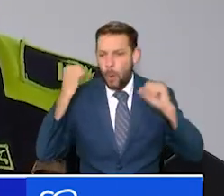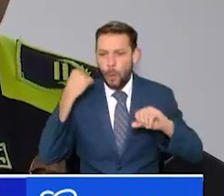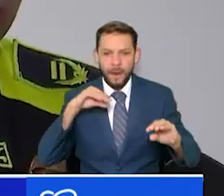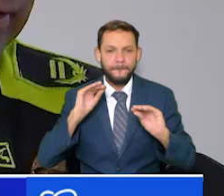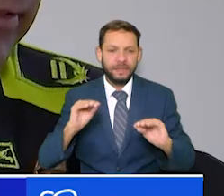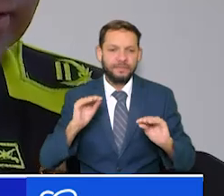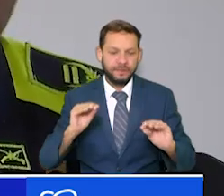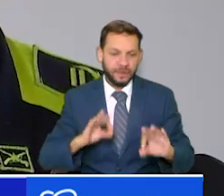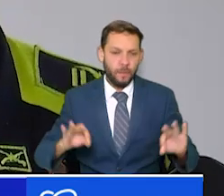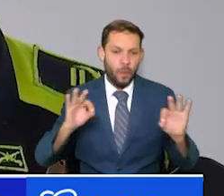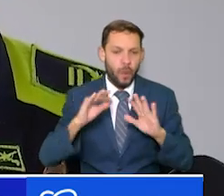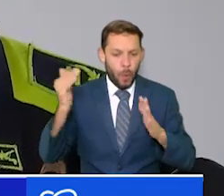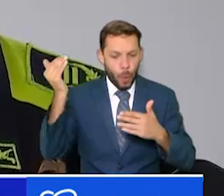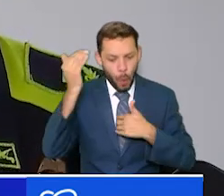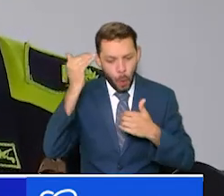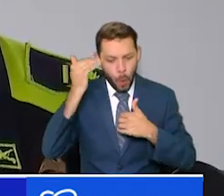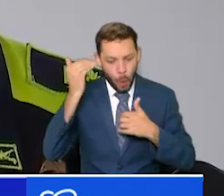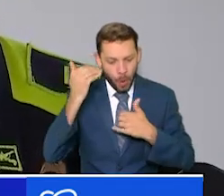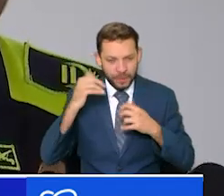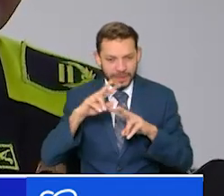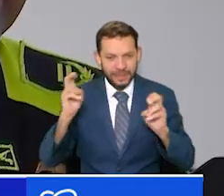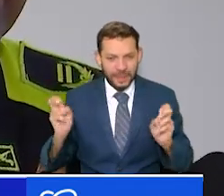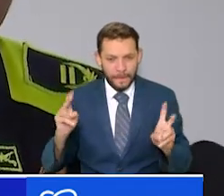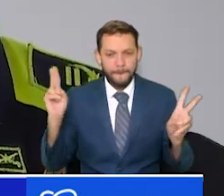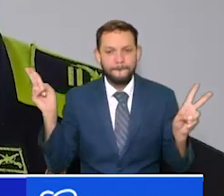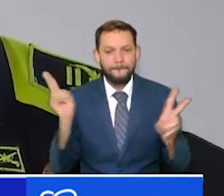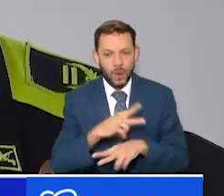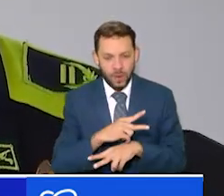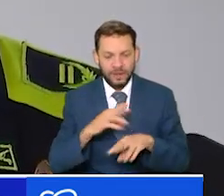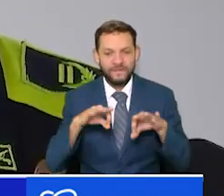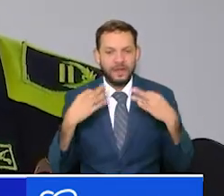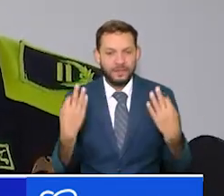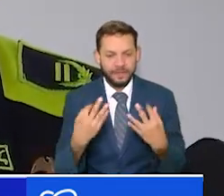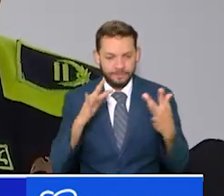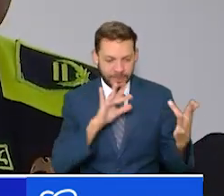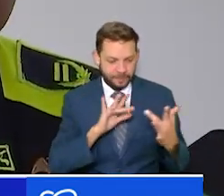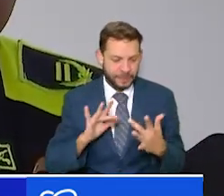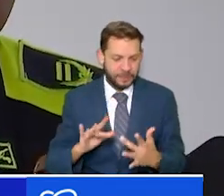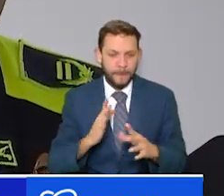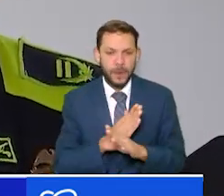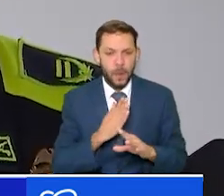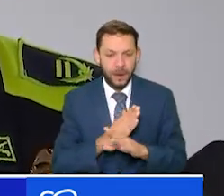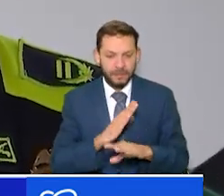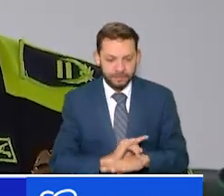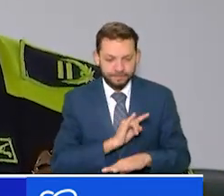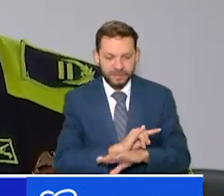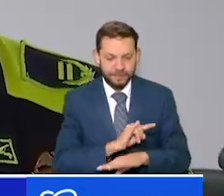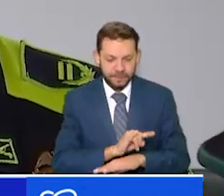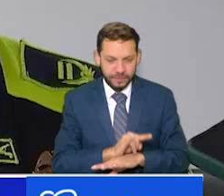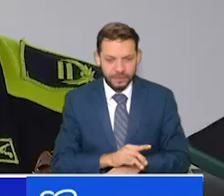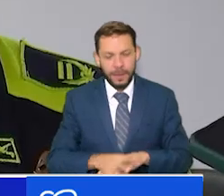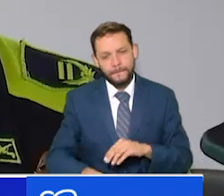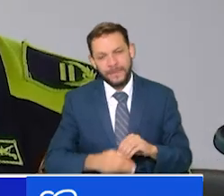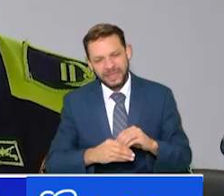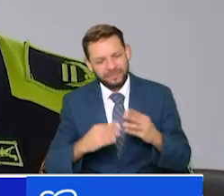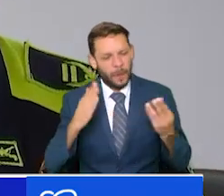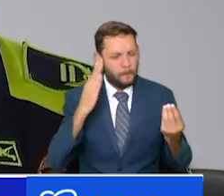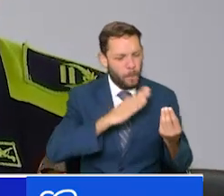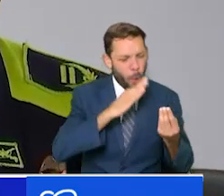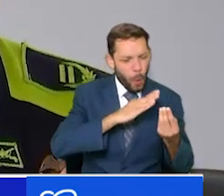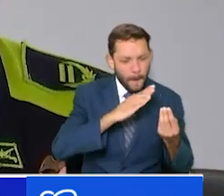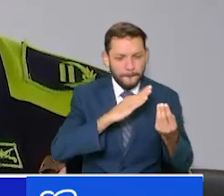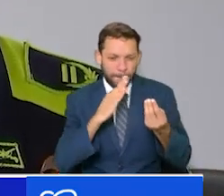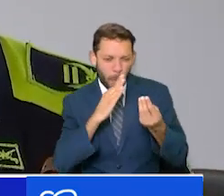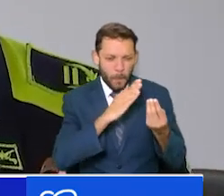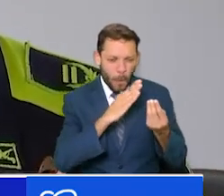la conciencia y a la concientización en tema de hechos de violencia intrafamiliar y lesiones personales. Tenemos un promedio,